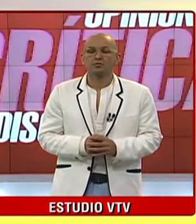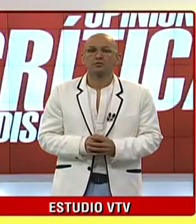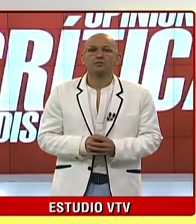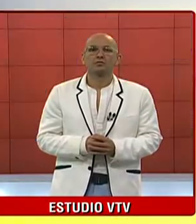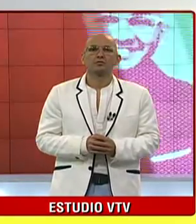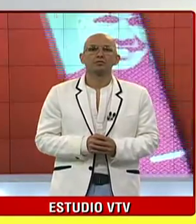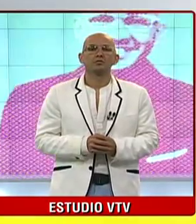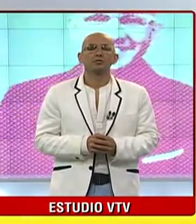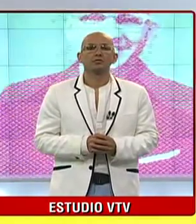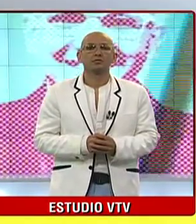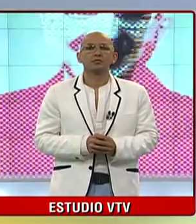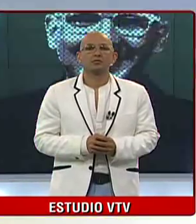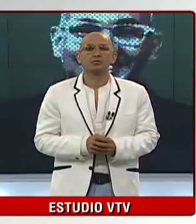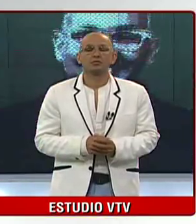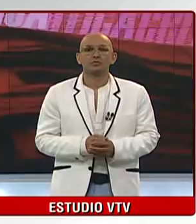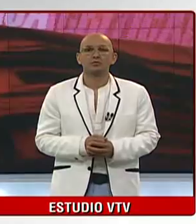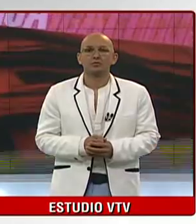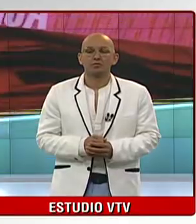algunos ganan, algunos pierden,